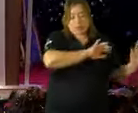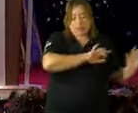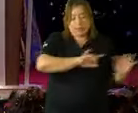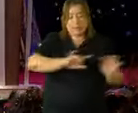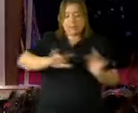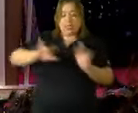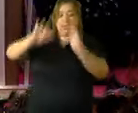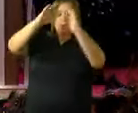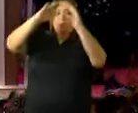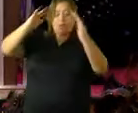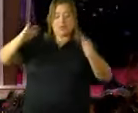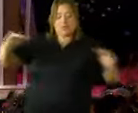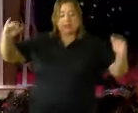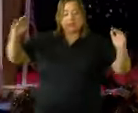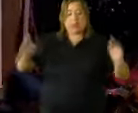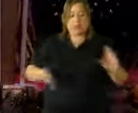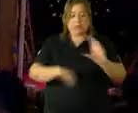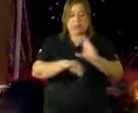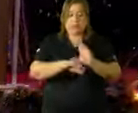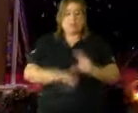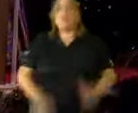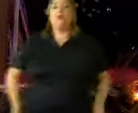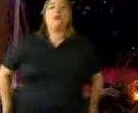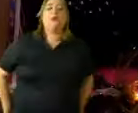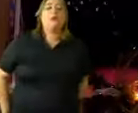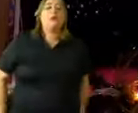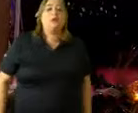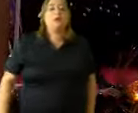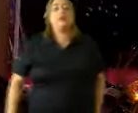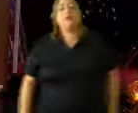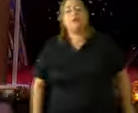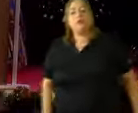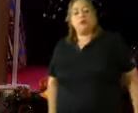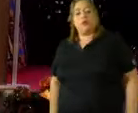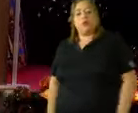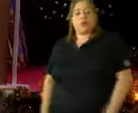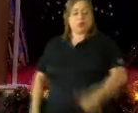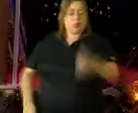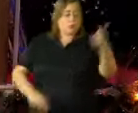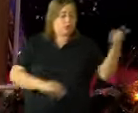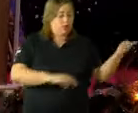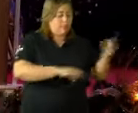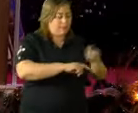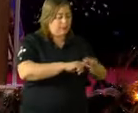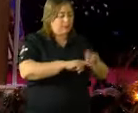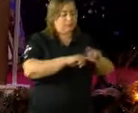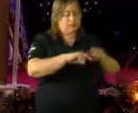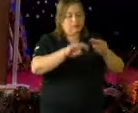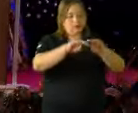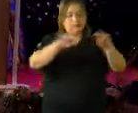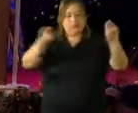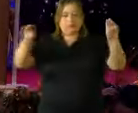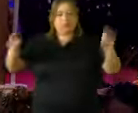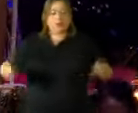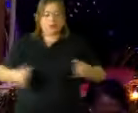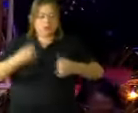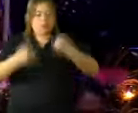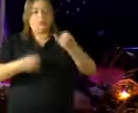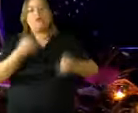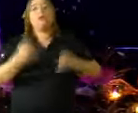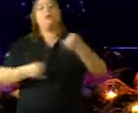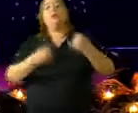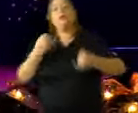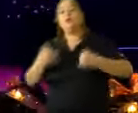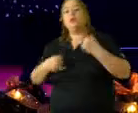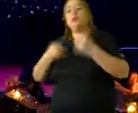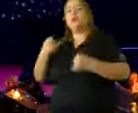la mansión. Pam, pam, pam. Pon otro lugar en la mesa. ¡Qué gozo! Escribe en